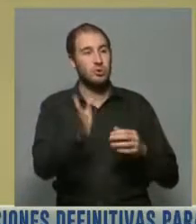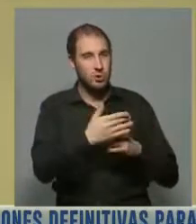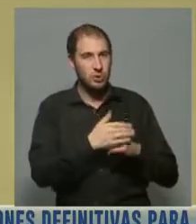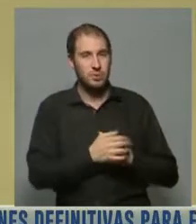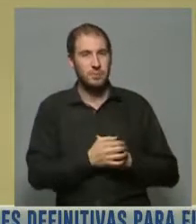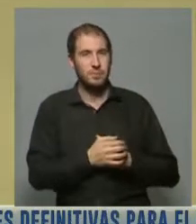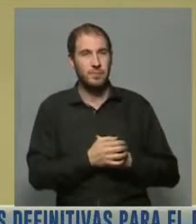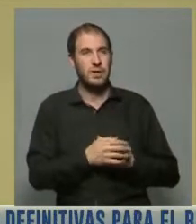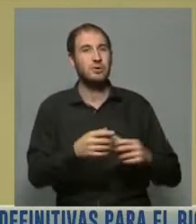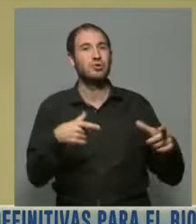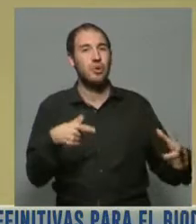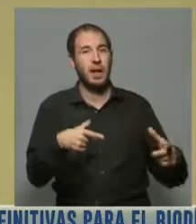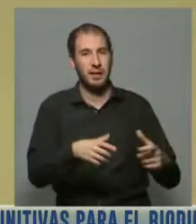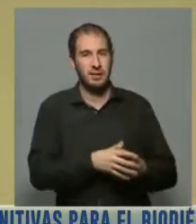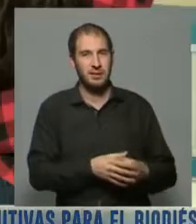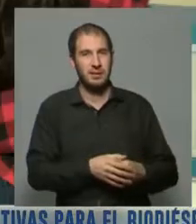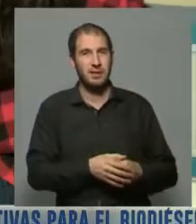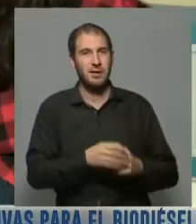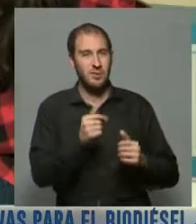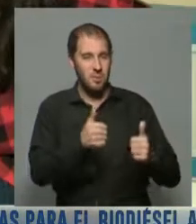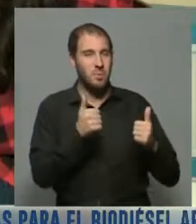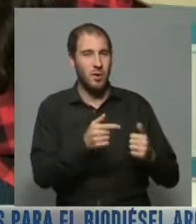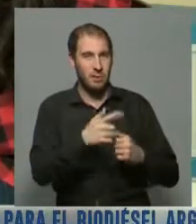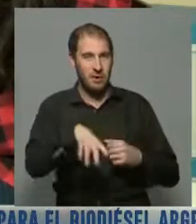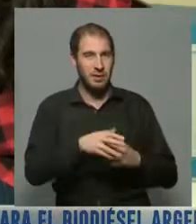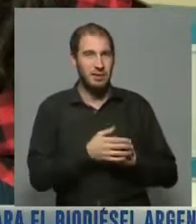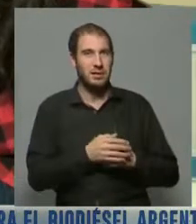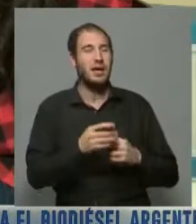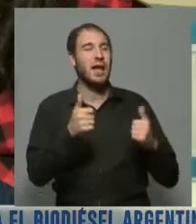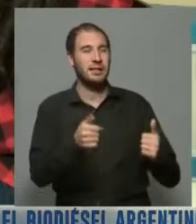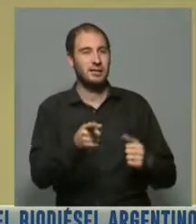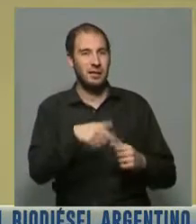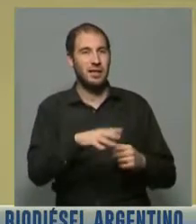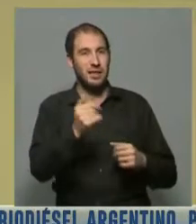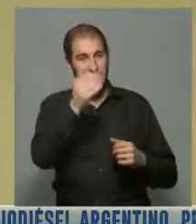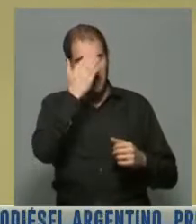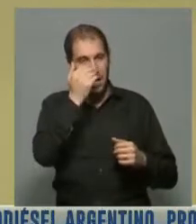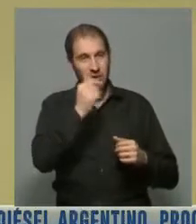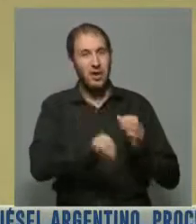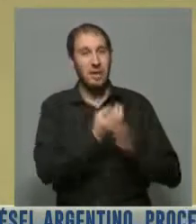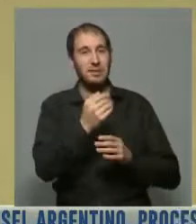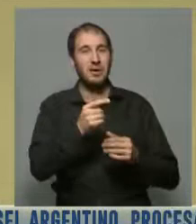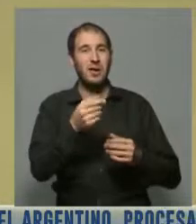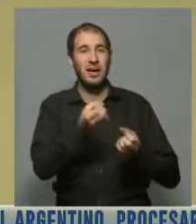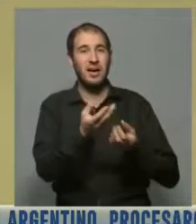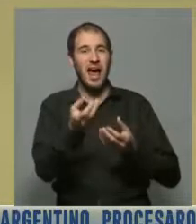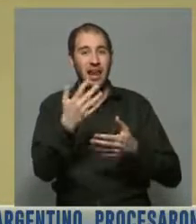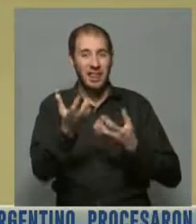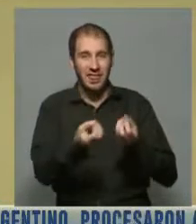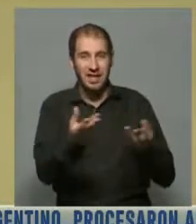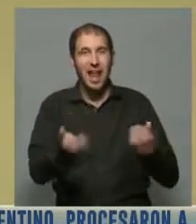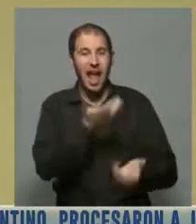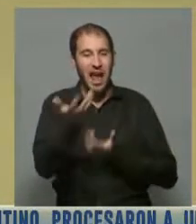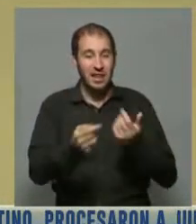elenco, mucha suerte, muchos éxitos, que vaya muy bien y que tenga mucho éxito esta obra Inventario de un Jardín que Arde, que se va a estar